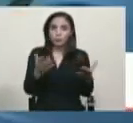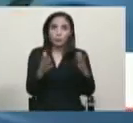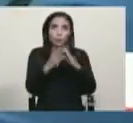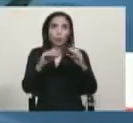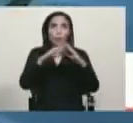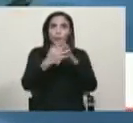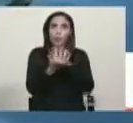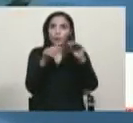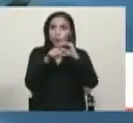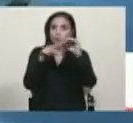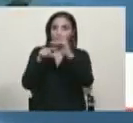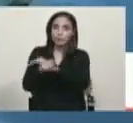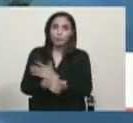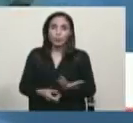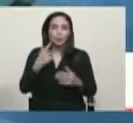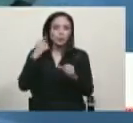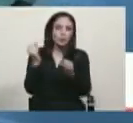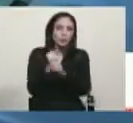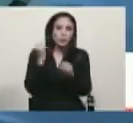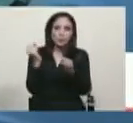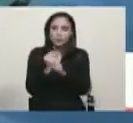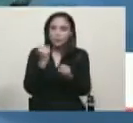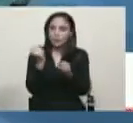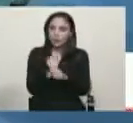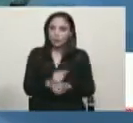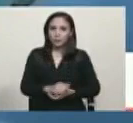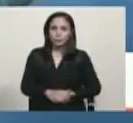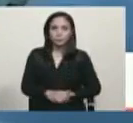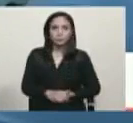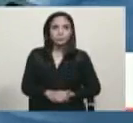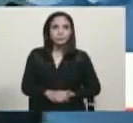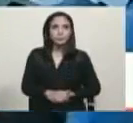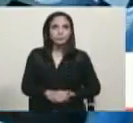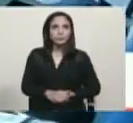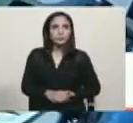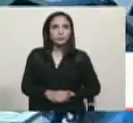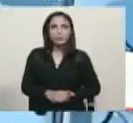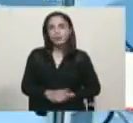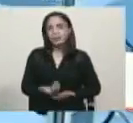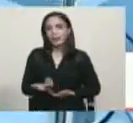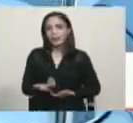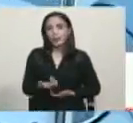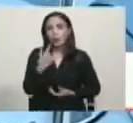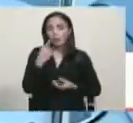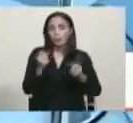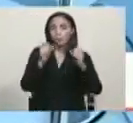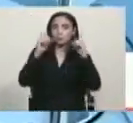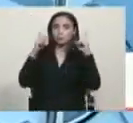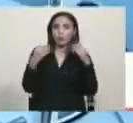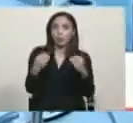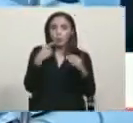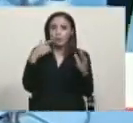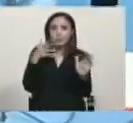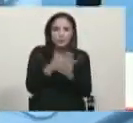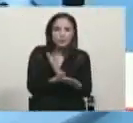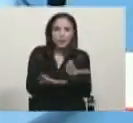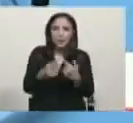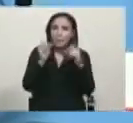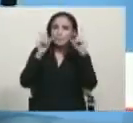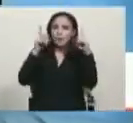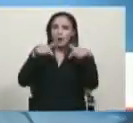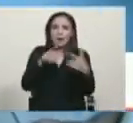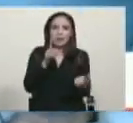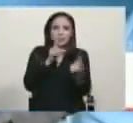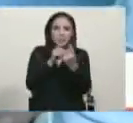adentro, trabajando, colaborando, y nos habla también de el impacto que ha significado Barrio Adentro en la